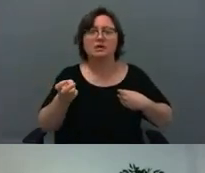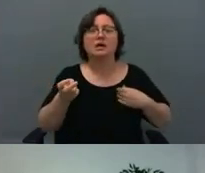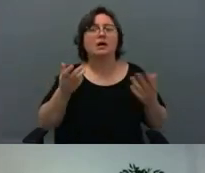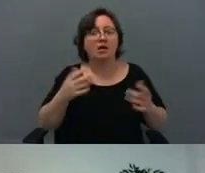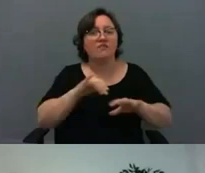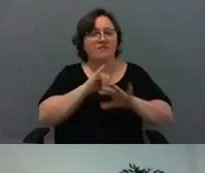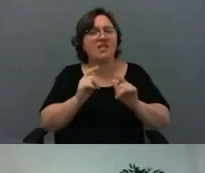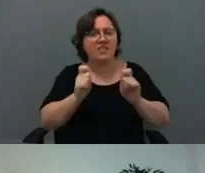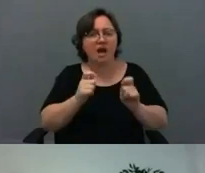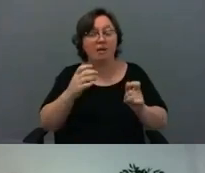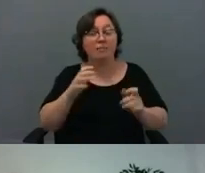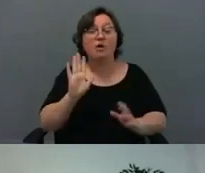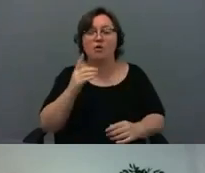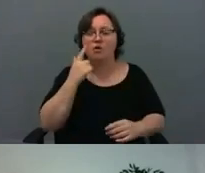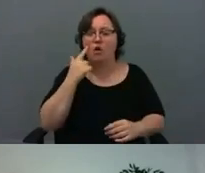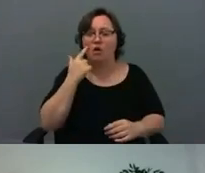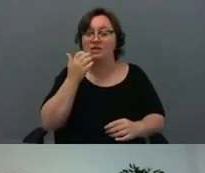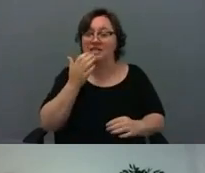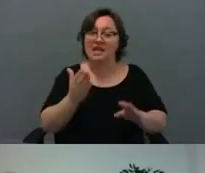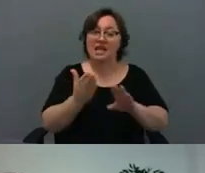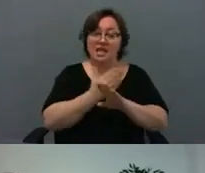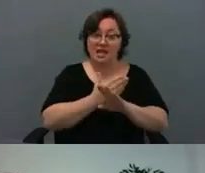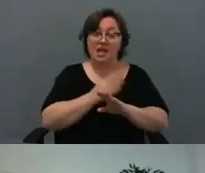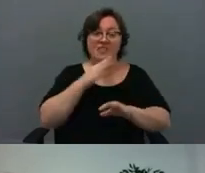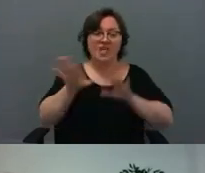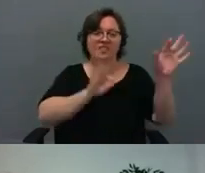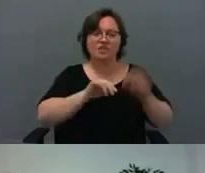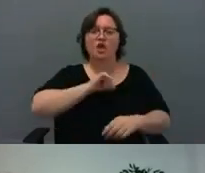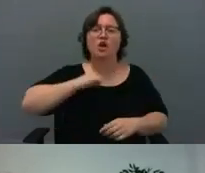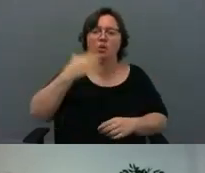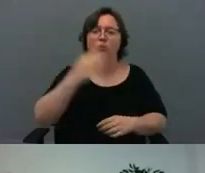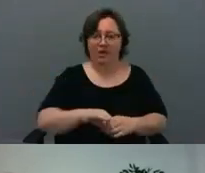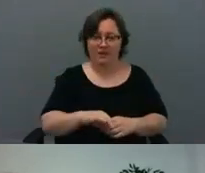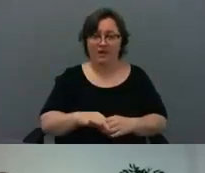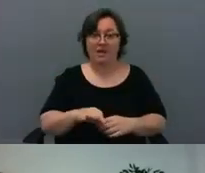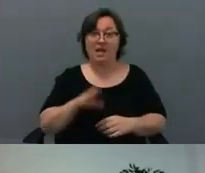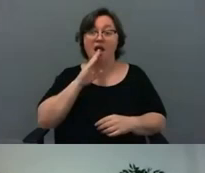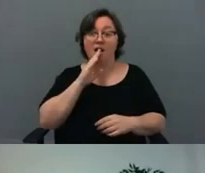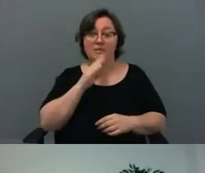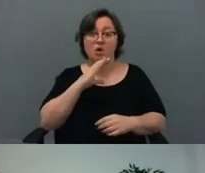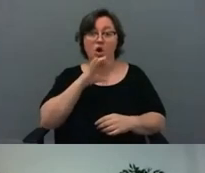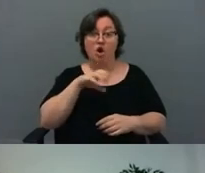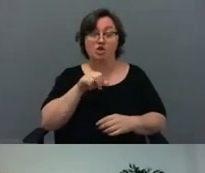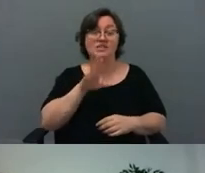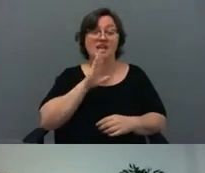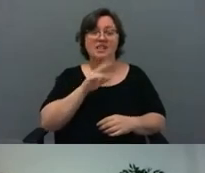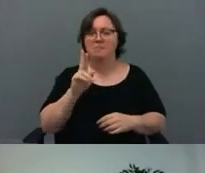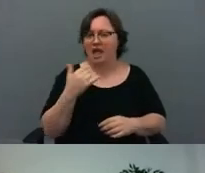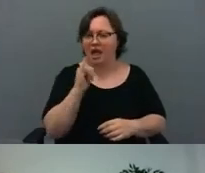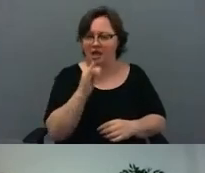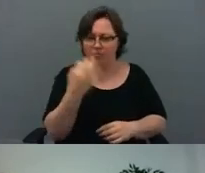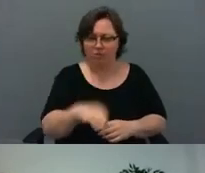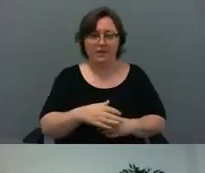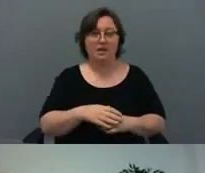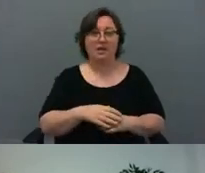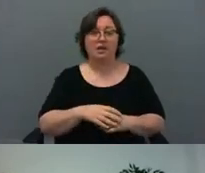feliz, siempre y cuando puedan llevar a cabo todas sus decisiones, siempre y cuando, como nos decía Conchi, pueda yo tener una pareja